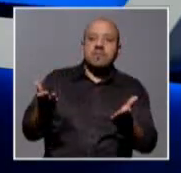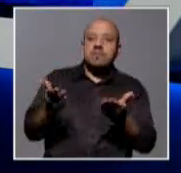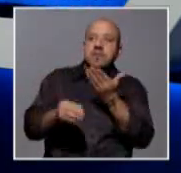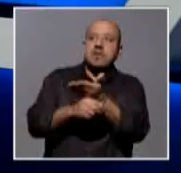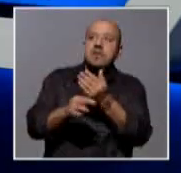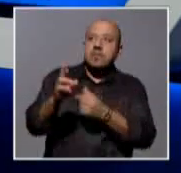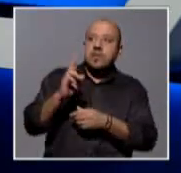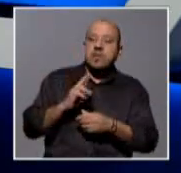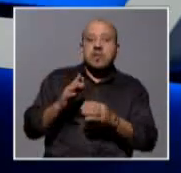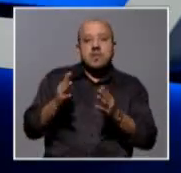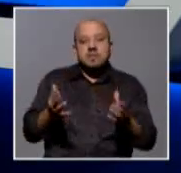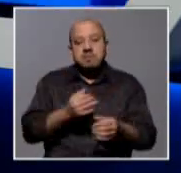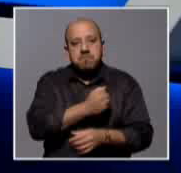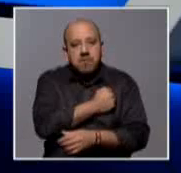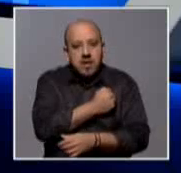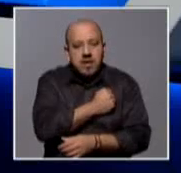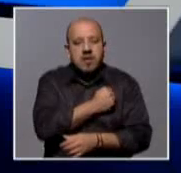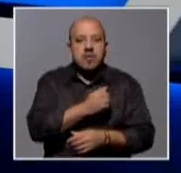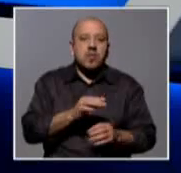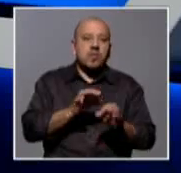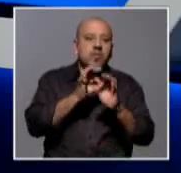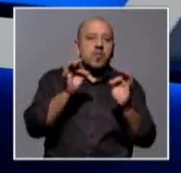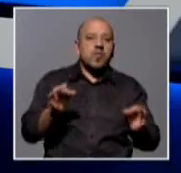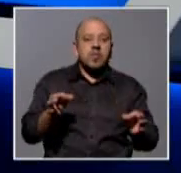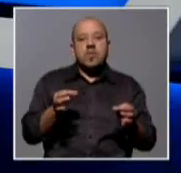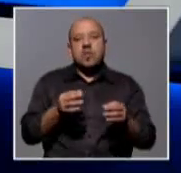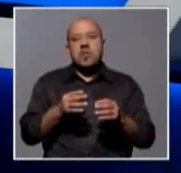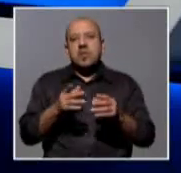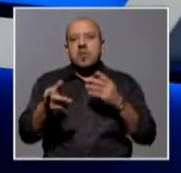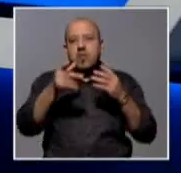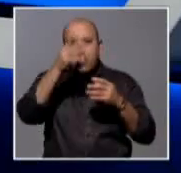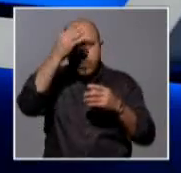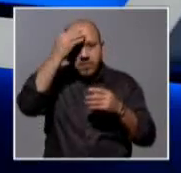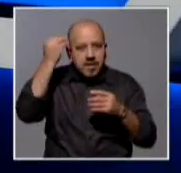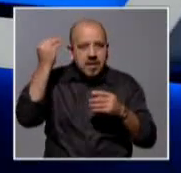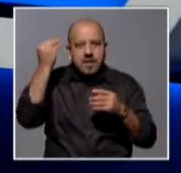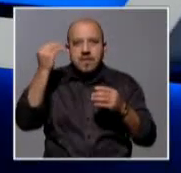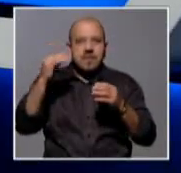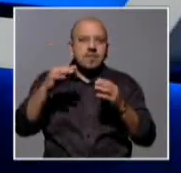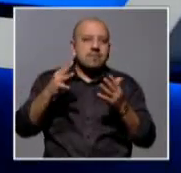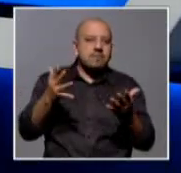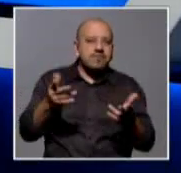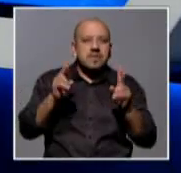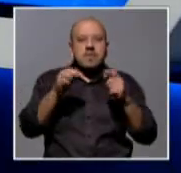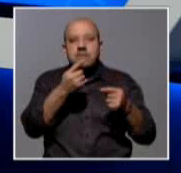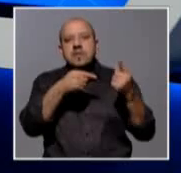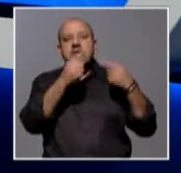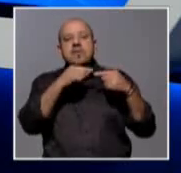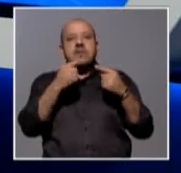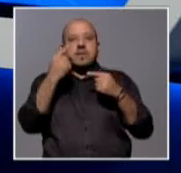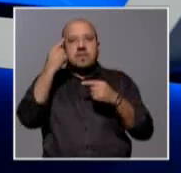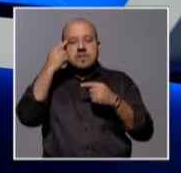Quizá por miedo, quizá por querer olvidar un pasado para poder mirar a un